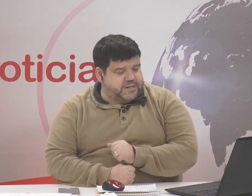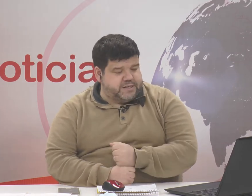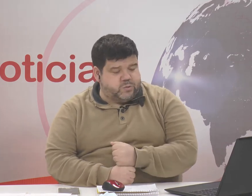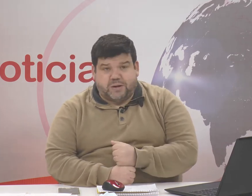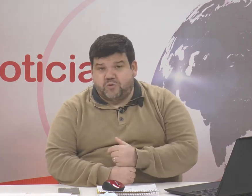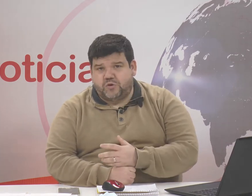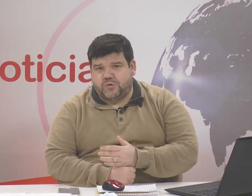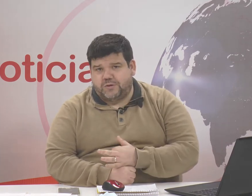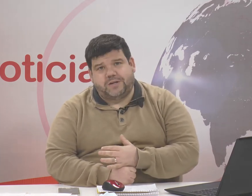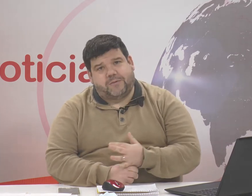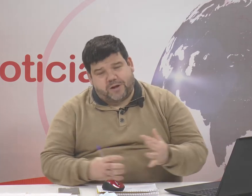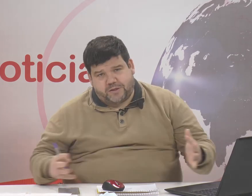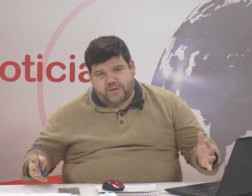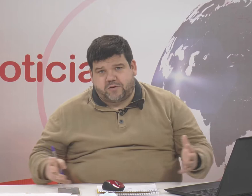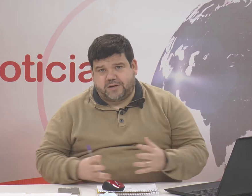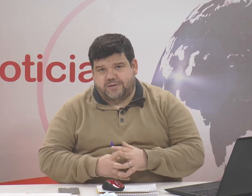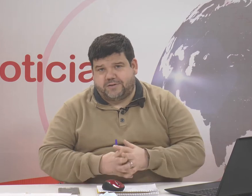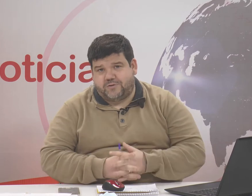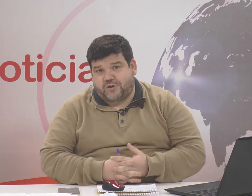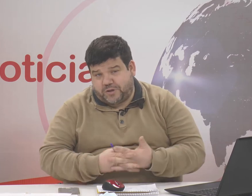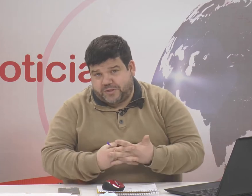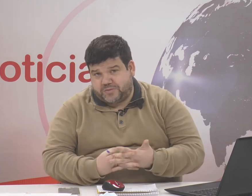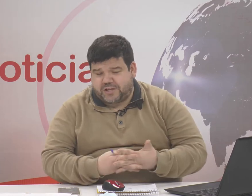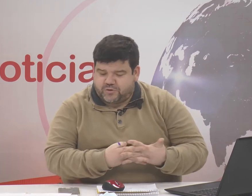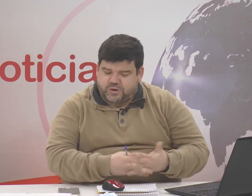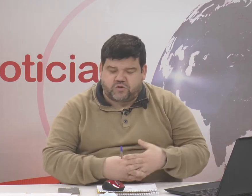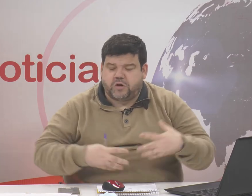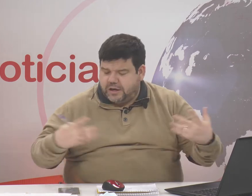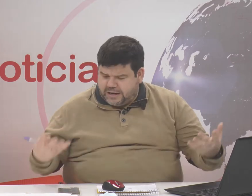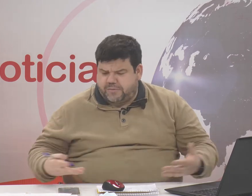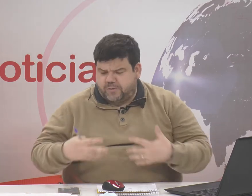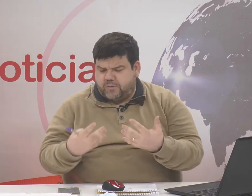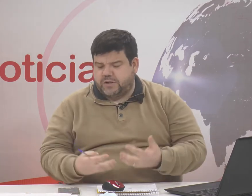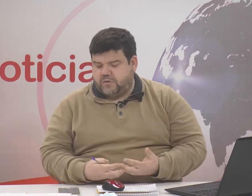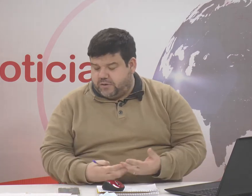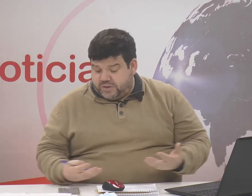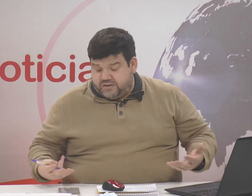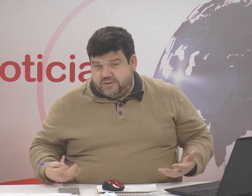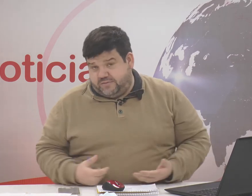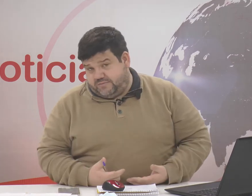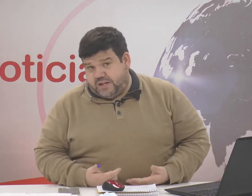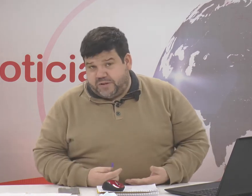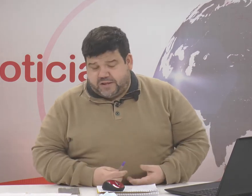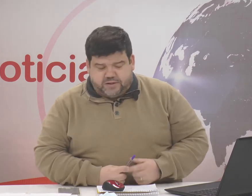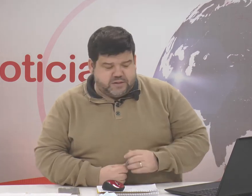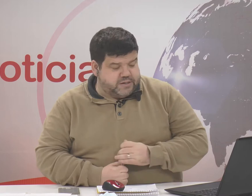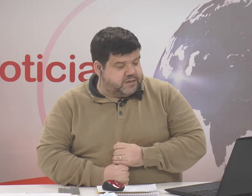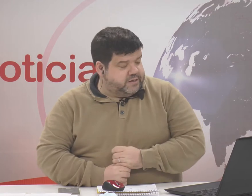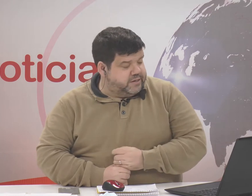ver si dura mucho la bonanza de ahora. No quiero ser pesimista, entonces he dicho que habrá una cuarta ola, hombre, tiene